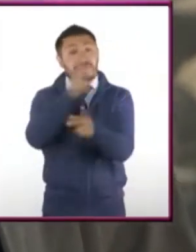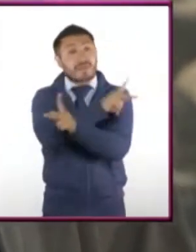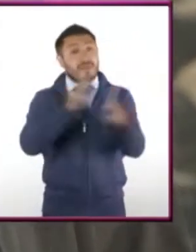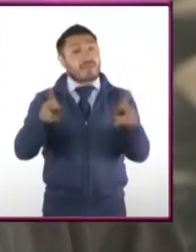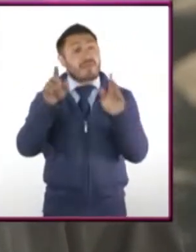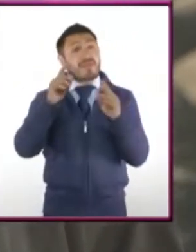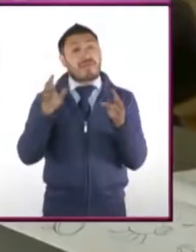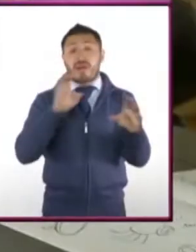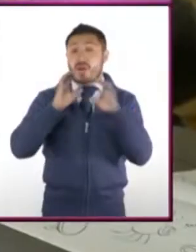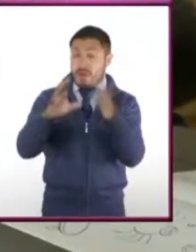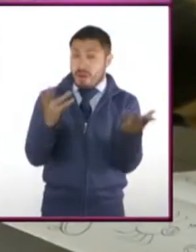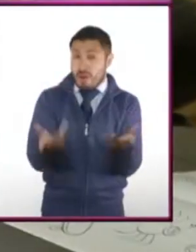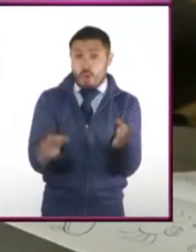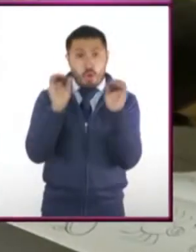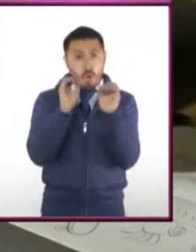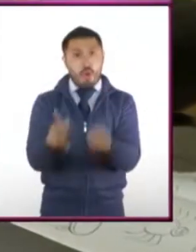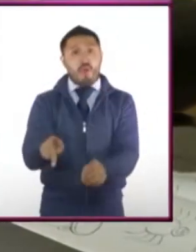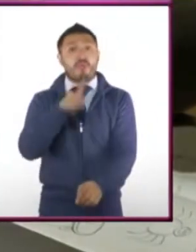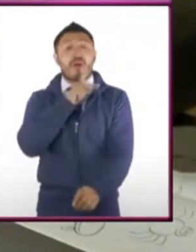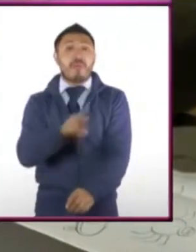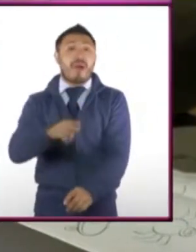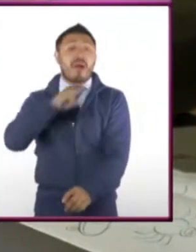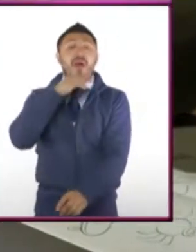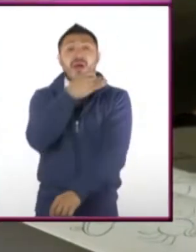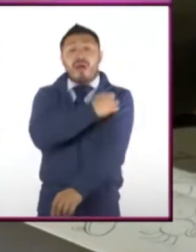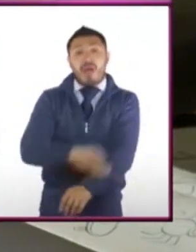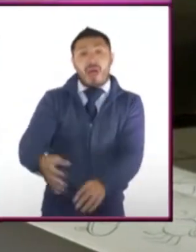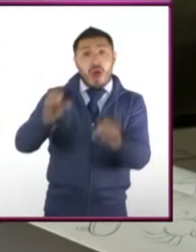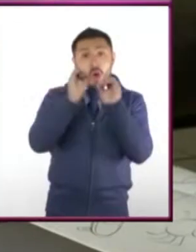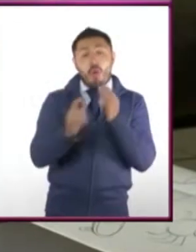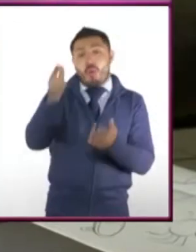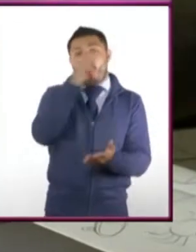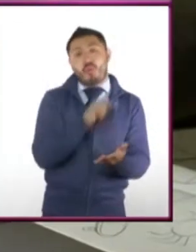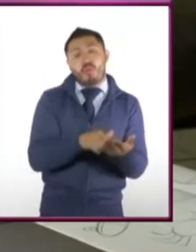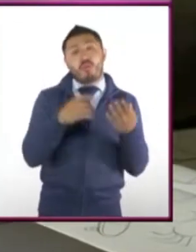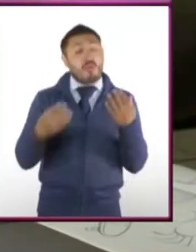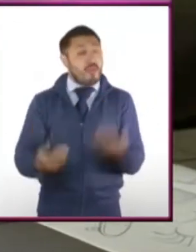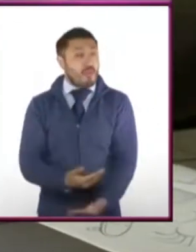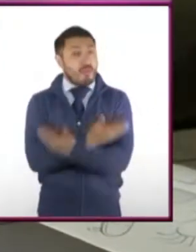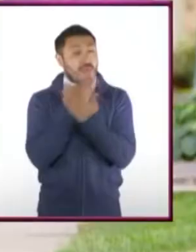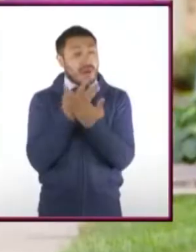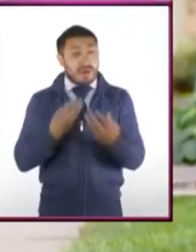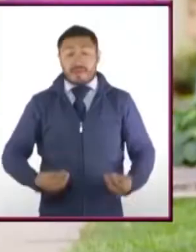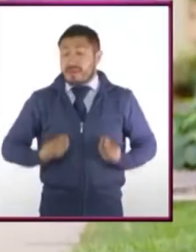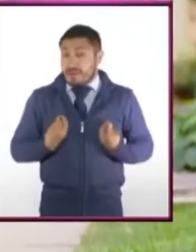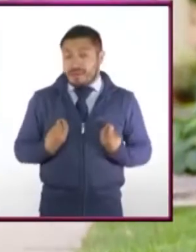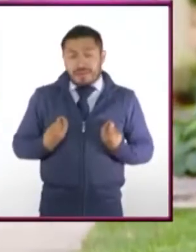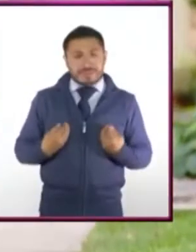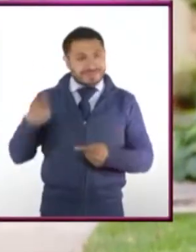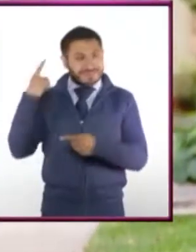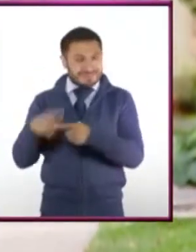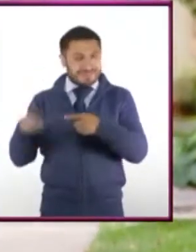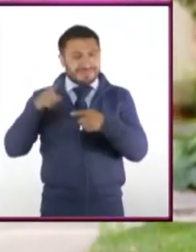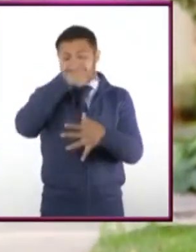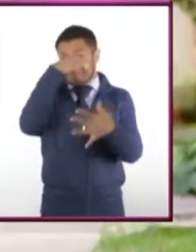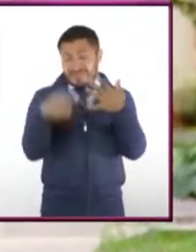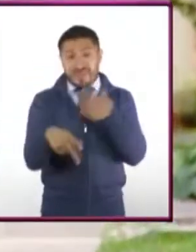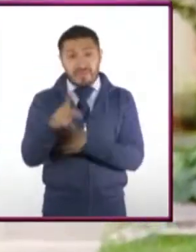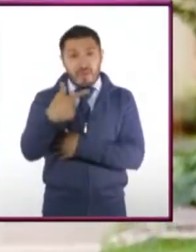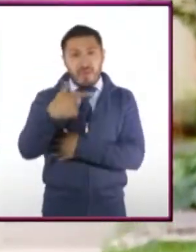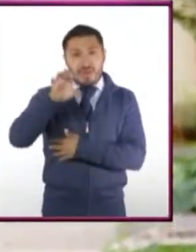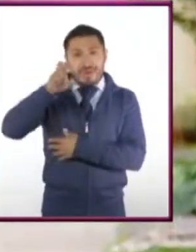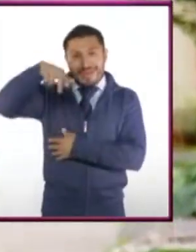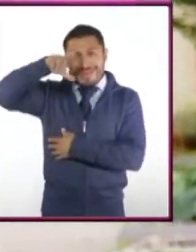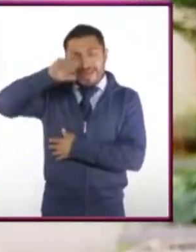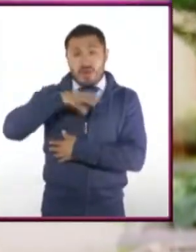la publicidad? ¿O según nuestros padres? ¿O según el lugar donde vivimos? Los atributos varían, pero